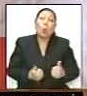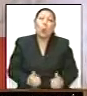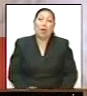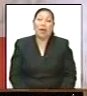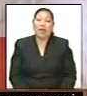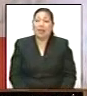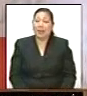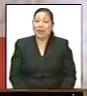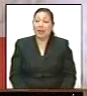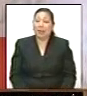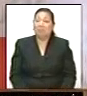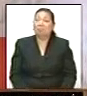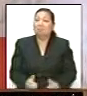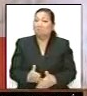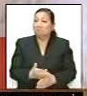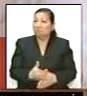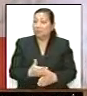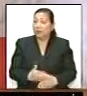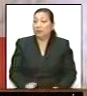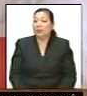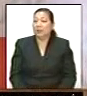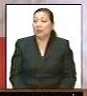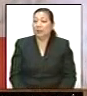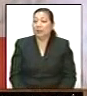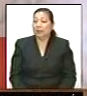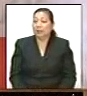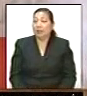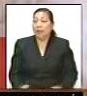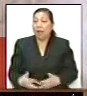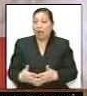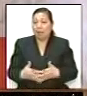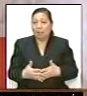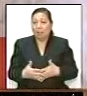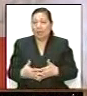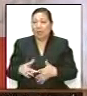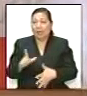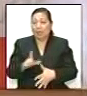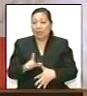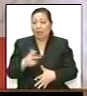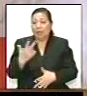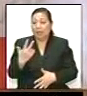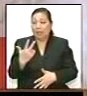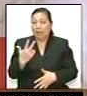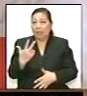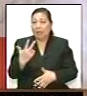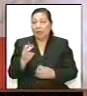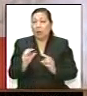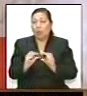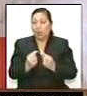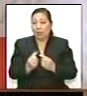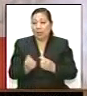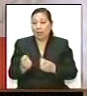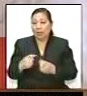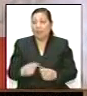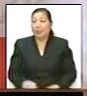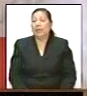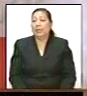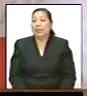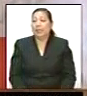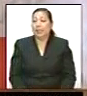cual participan de américa latina tres de los cuatro países de la alianza